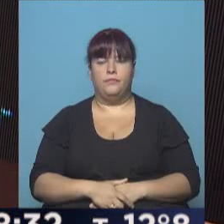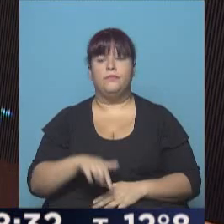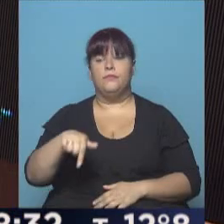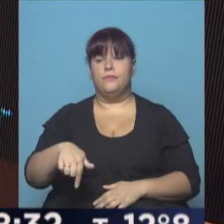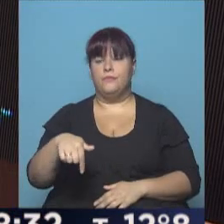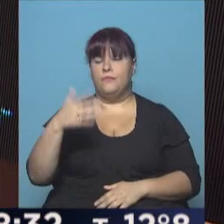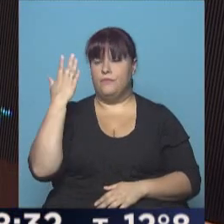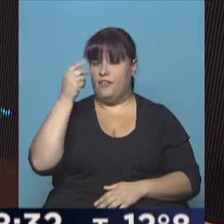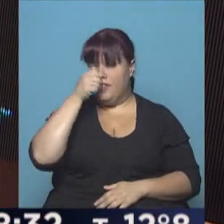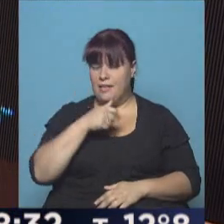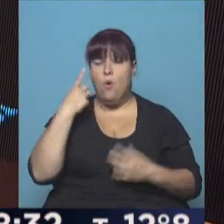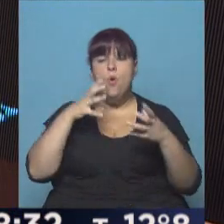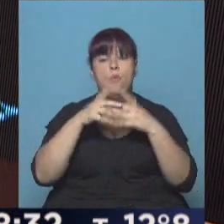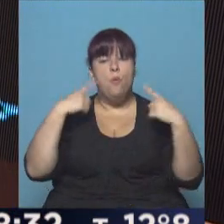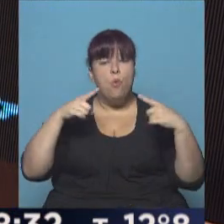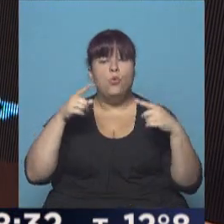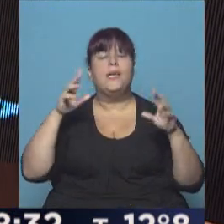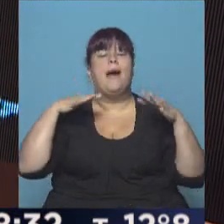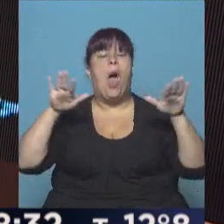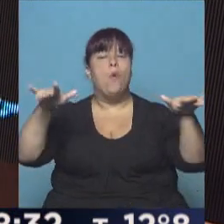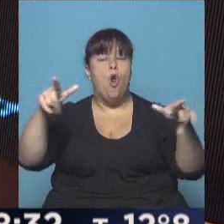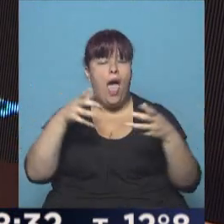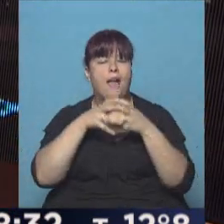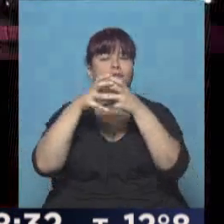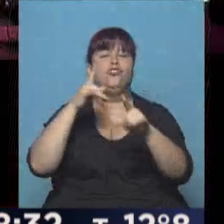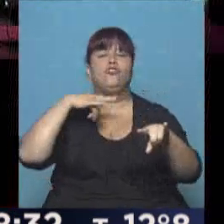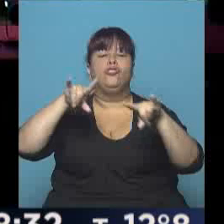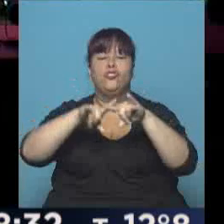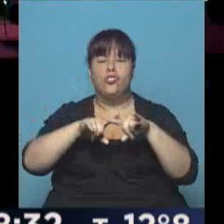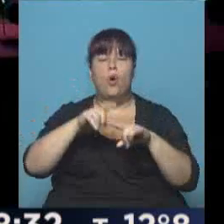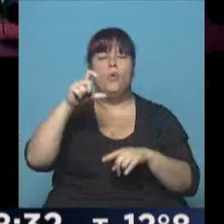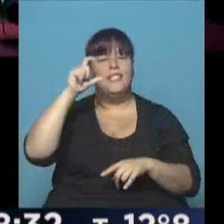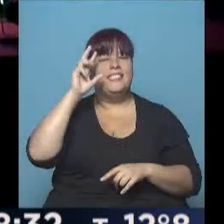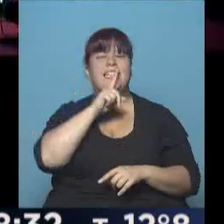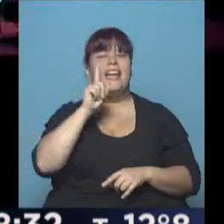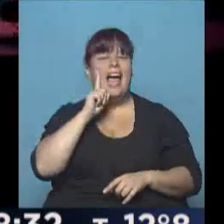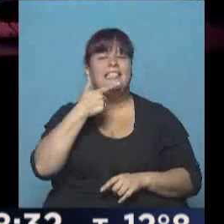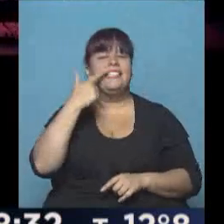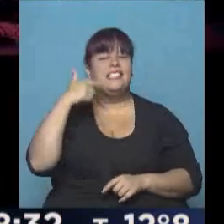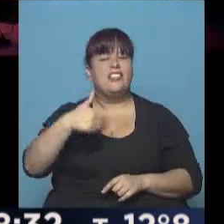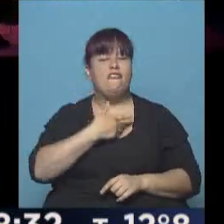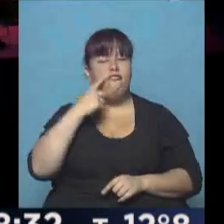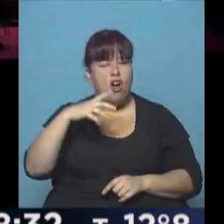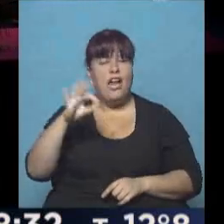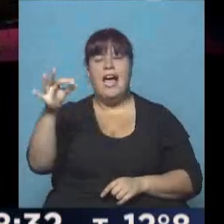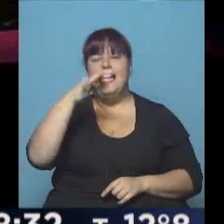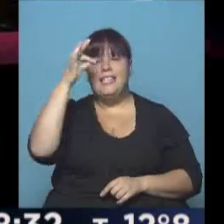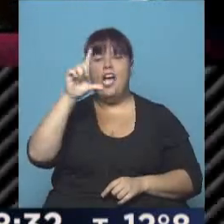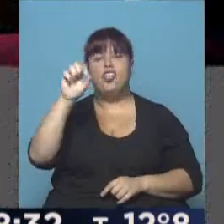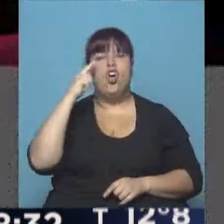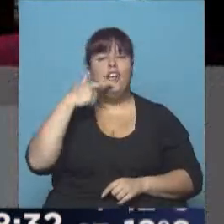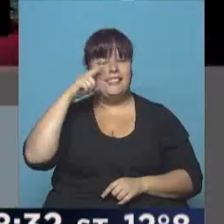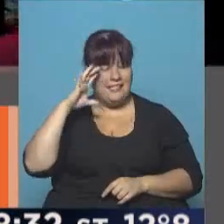este fin de semana el grupo música para volar llevó su espectáculo Gustavo Cerati Sinfónico al teatro